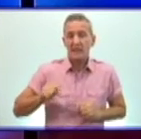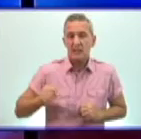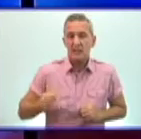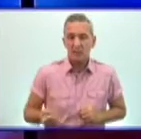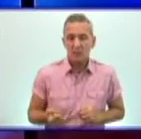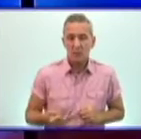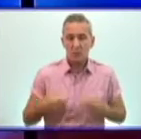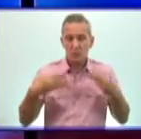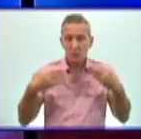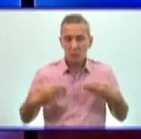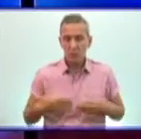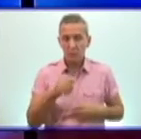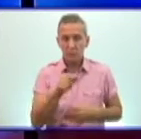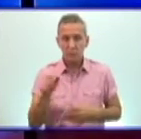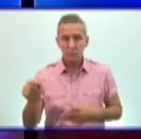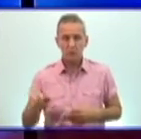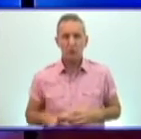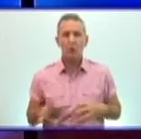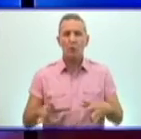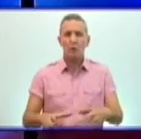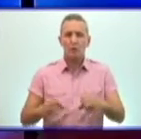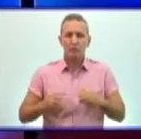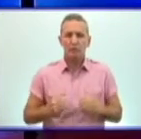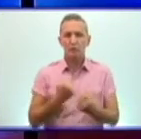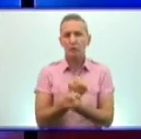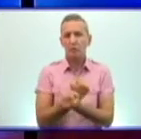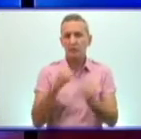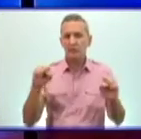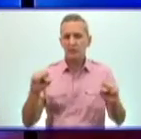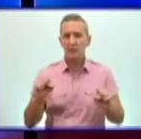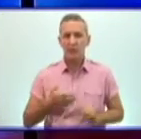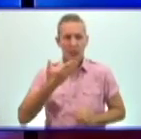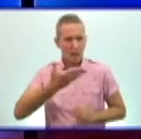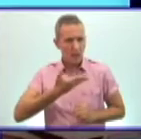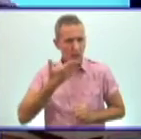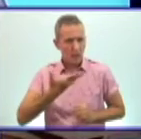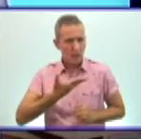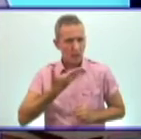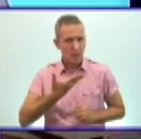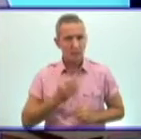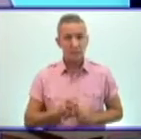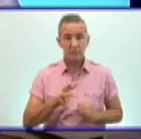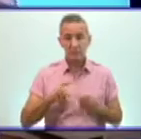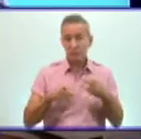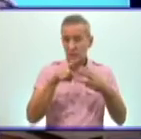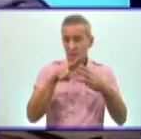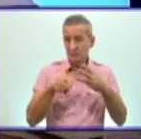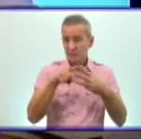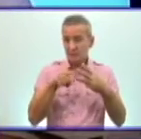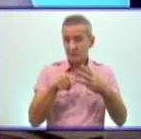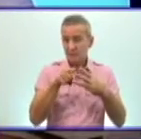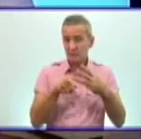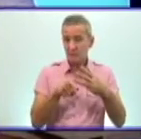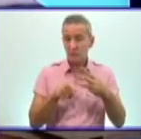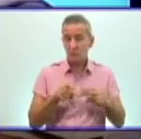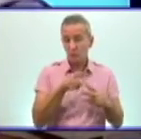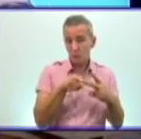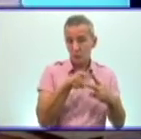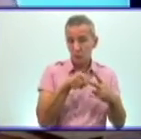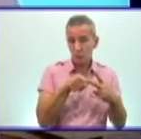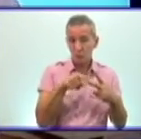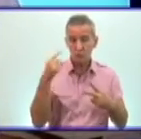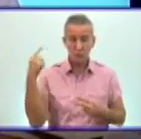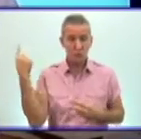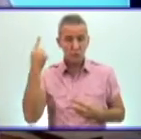derechos humanos y cómo se asume la libertad de expresión. Fíjense que hay tres contextos, dos contextos